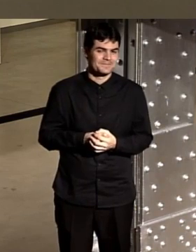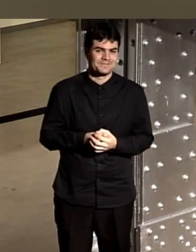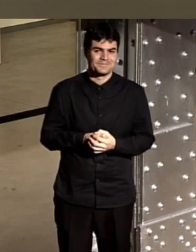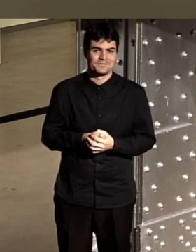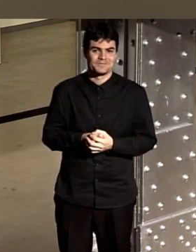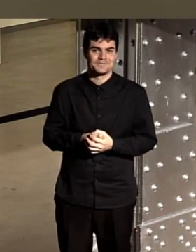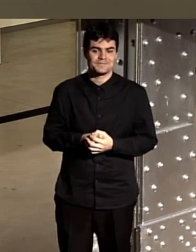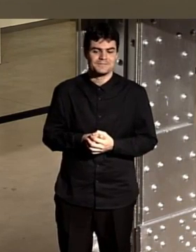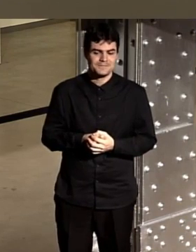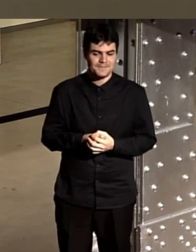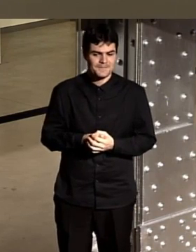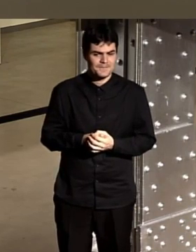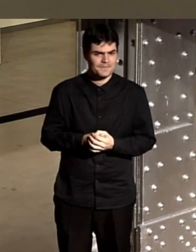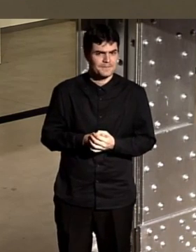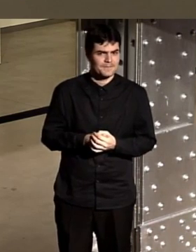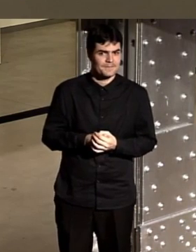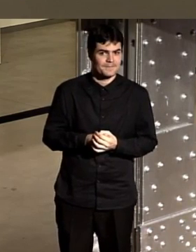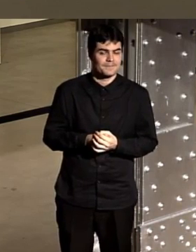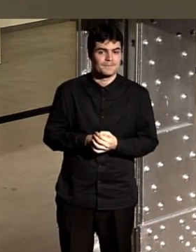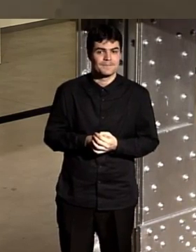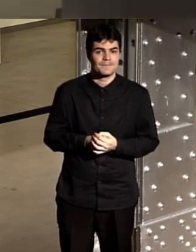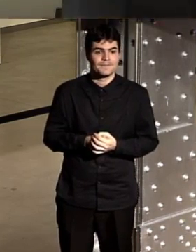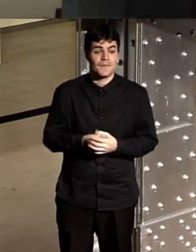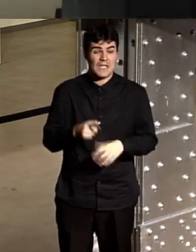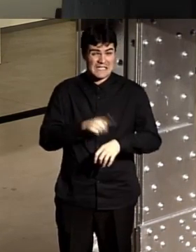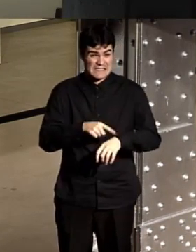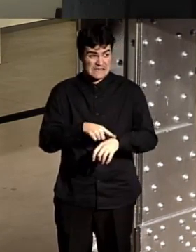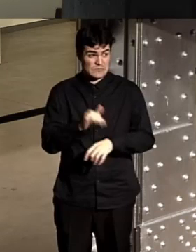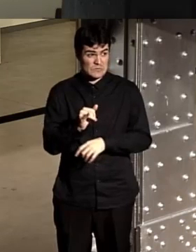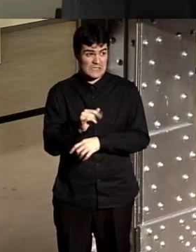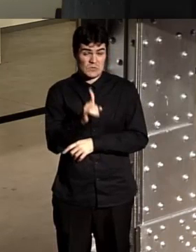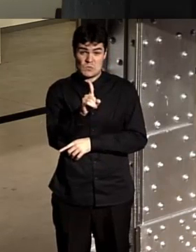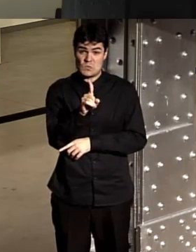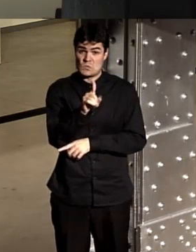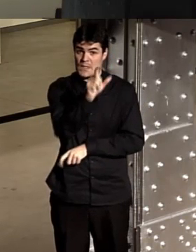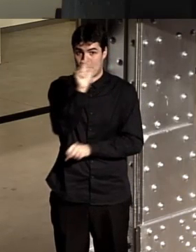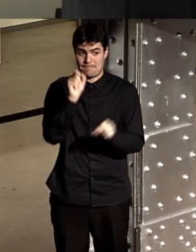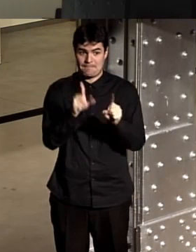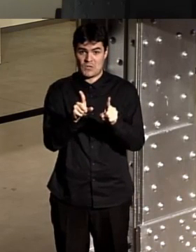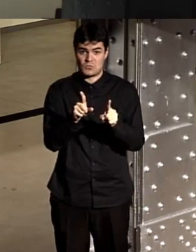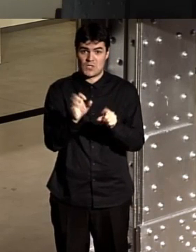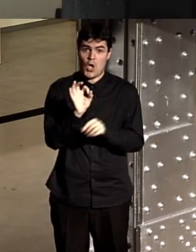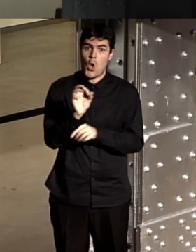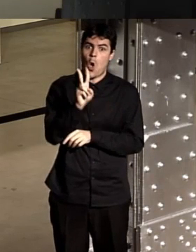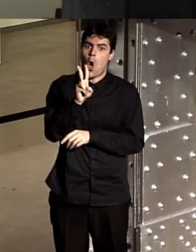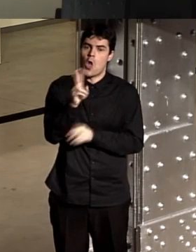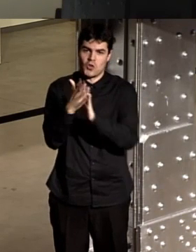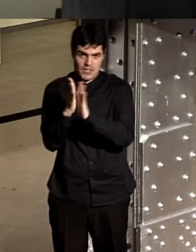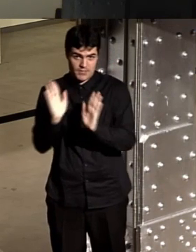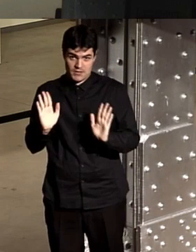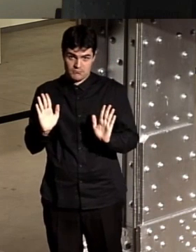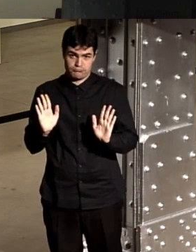Espera que no. Espero que no. Bueno. Nos queda tiempo para una pregunta o 2 muy rápidas.